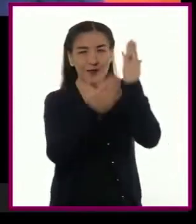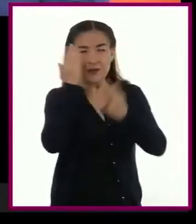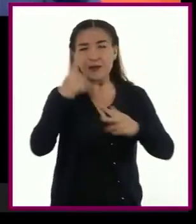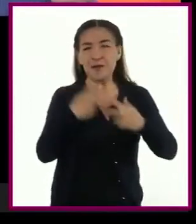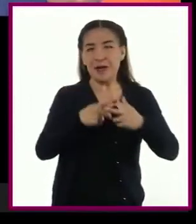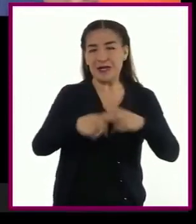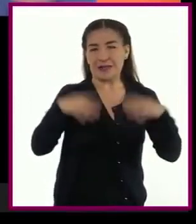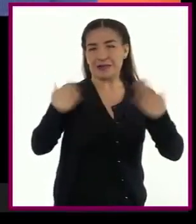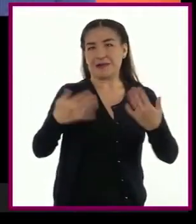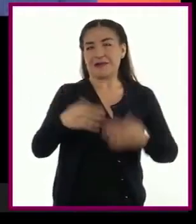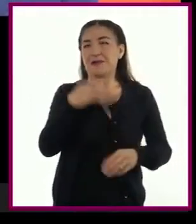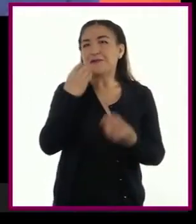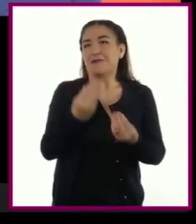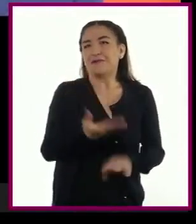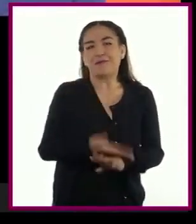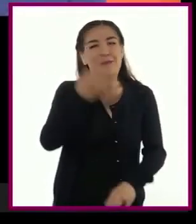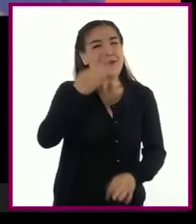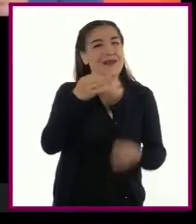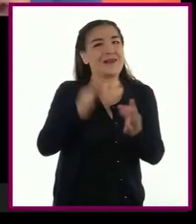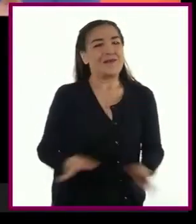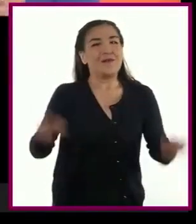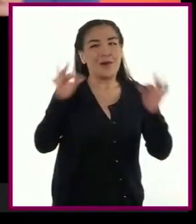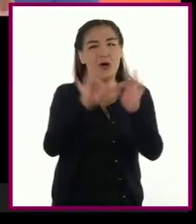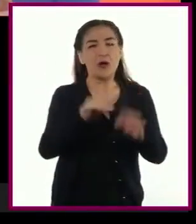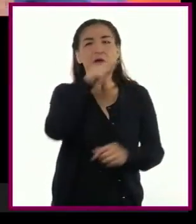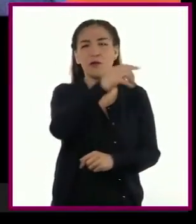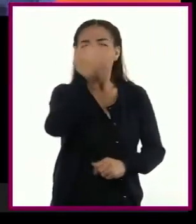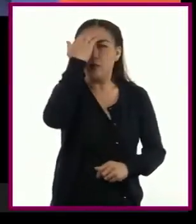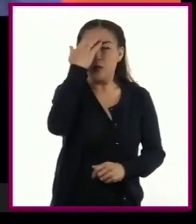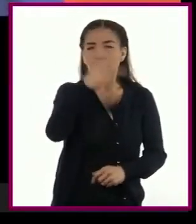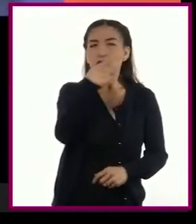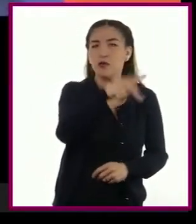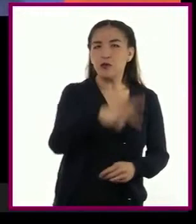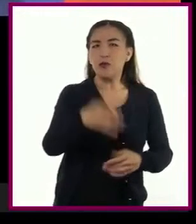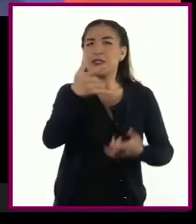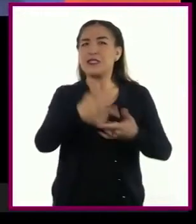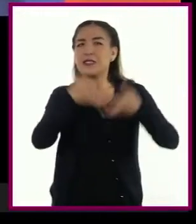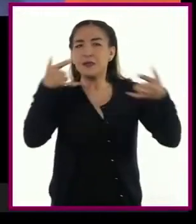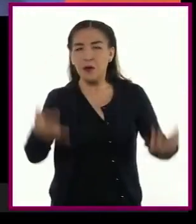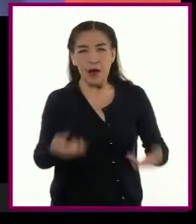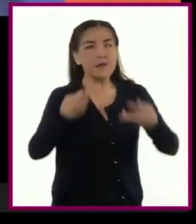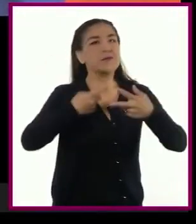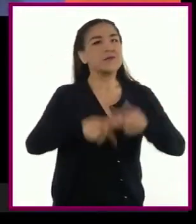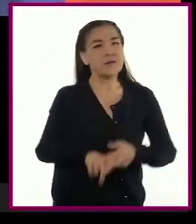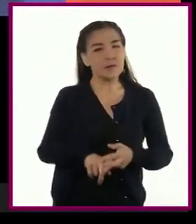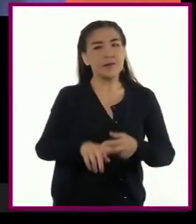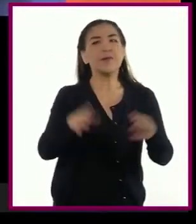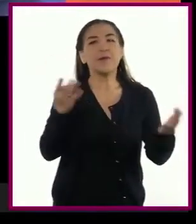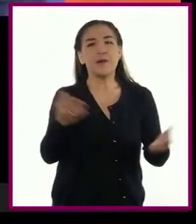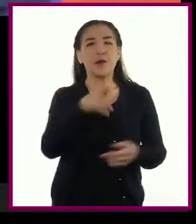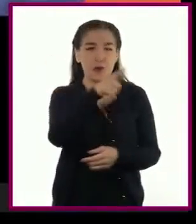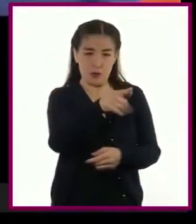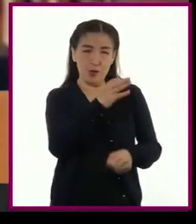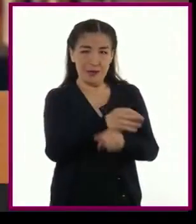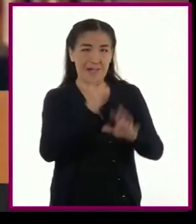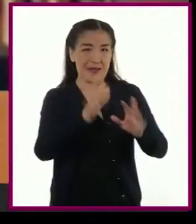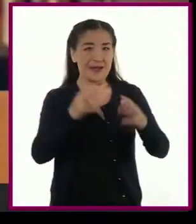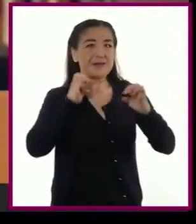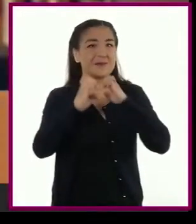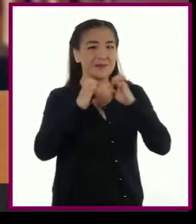son muy notables y para conocer mejor su vida y obra, comenzamos con la entrevista, si así le parece,